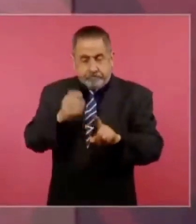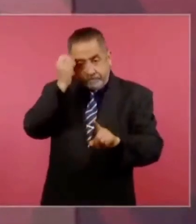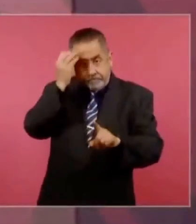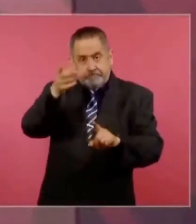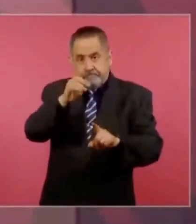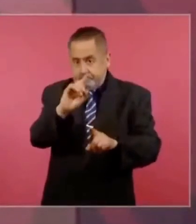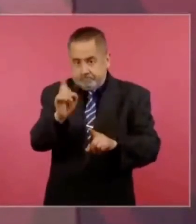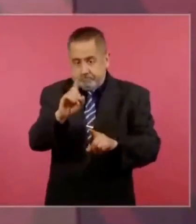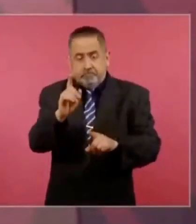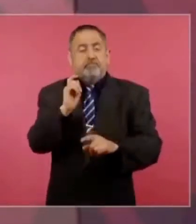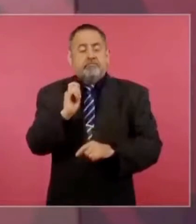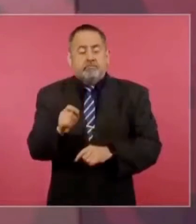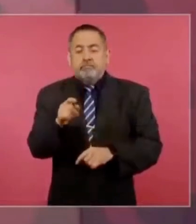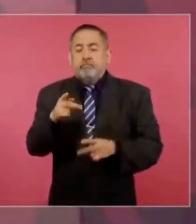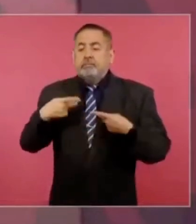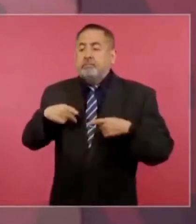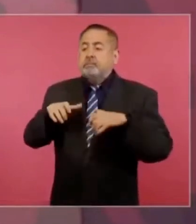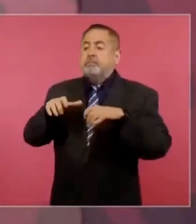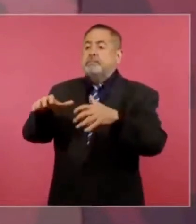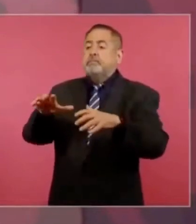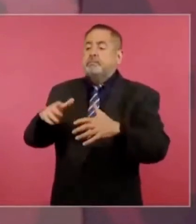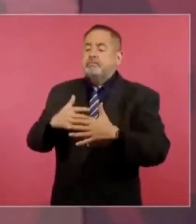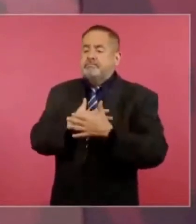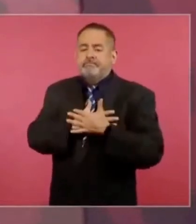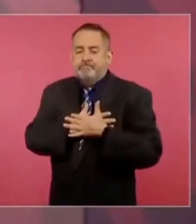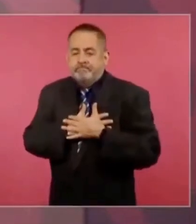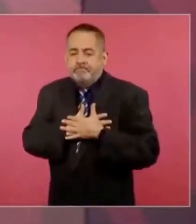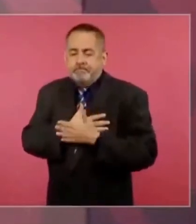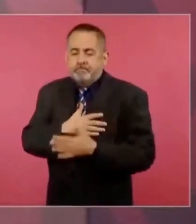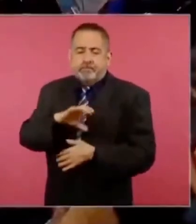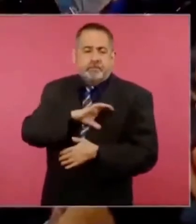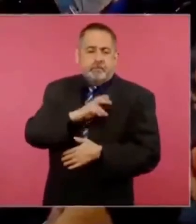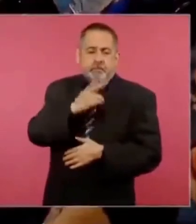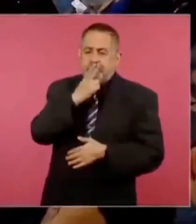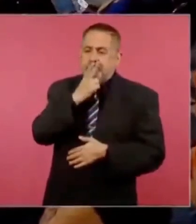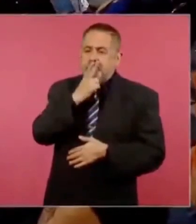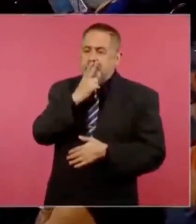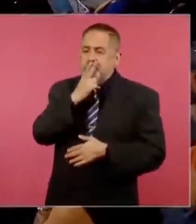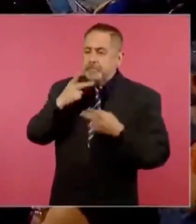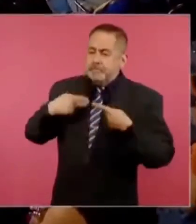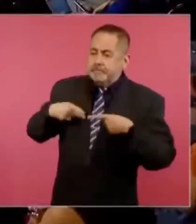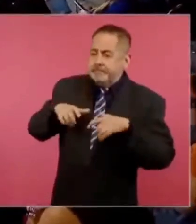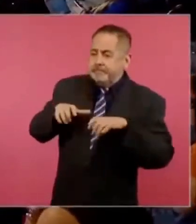es tenerle amor al pueblo, querer al pueblo,